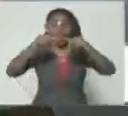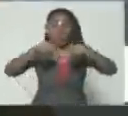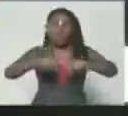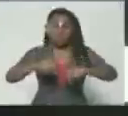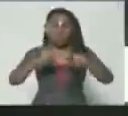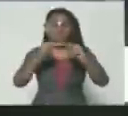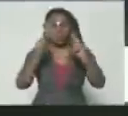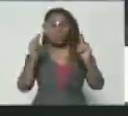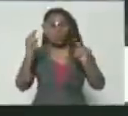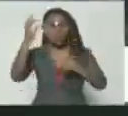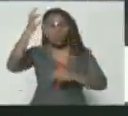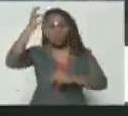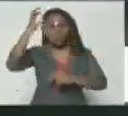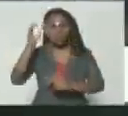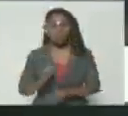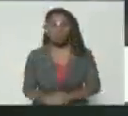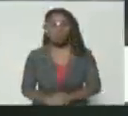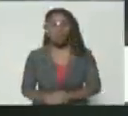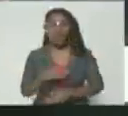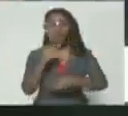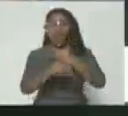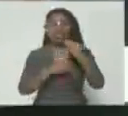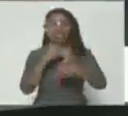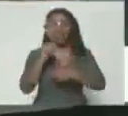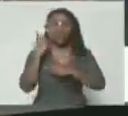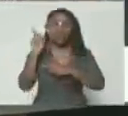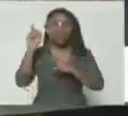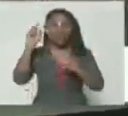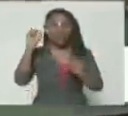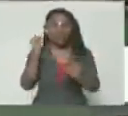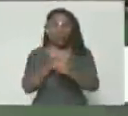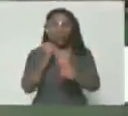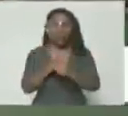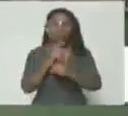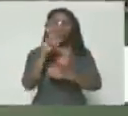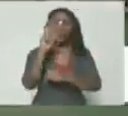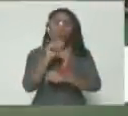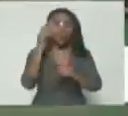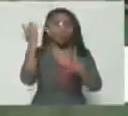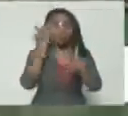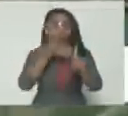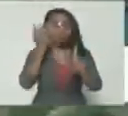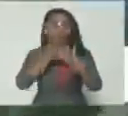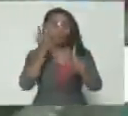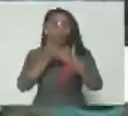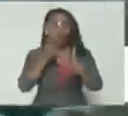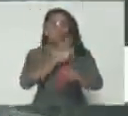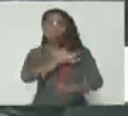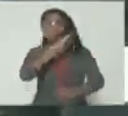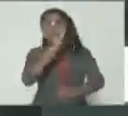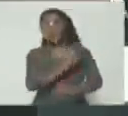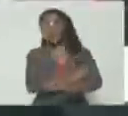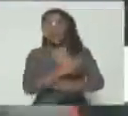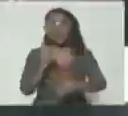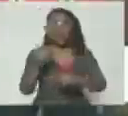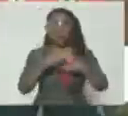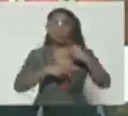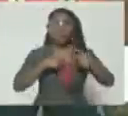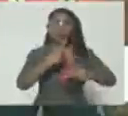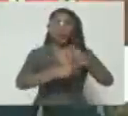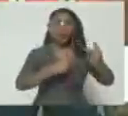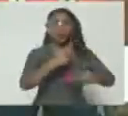de Puerto Cabello, cumpliendo esa orientación, pero también sus instrucciones de fortalecer la